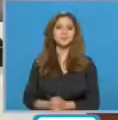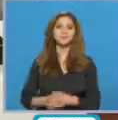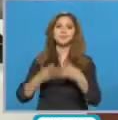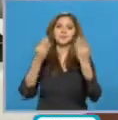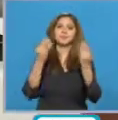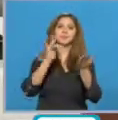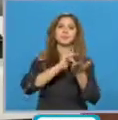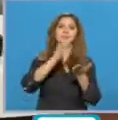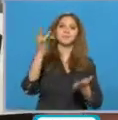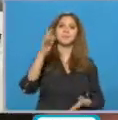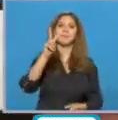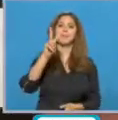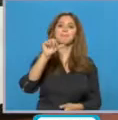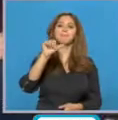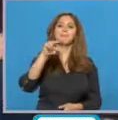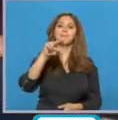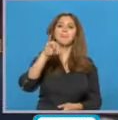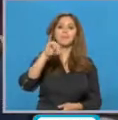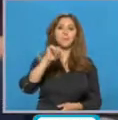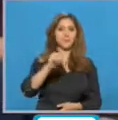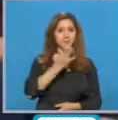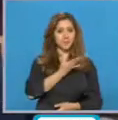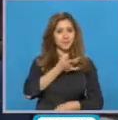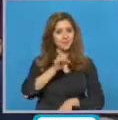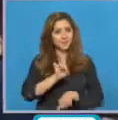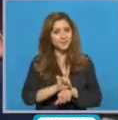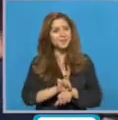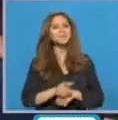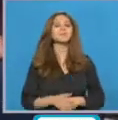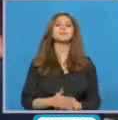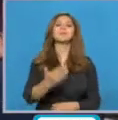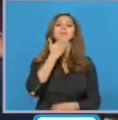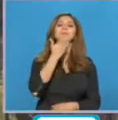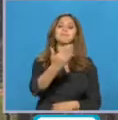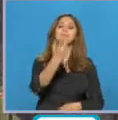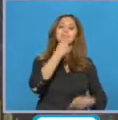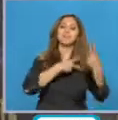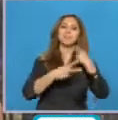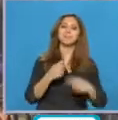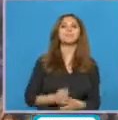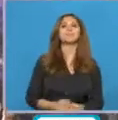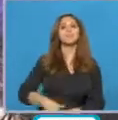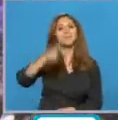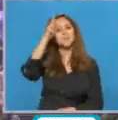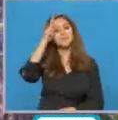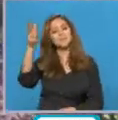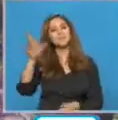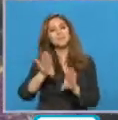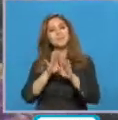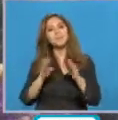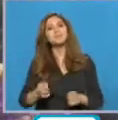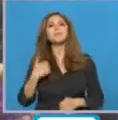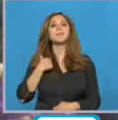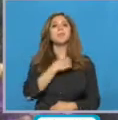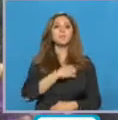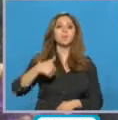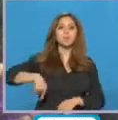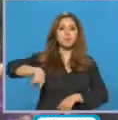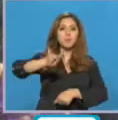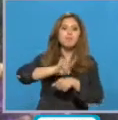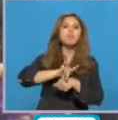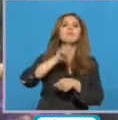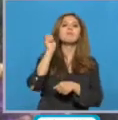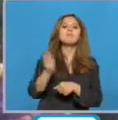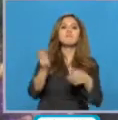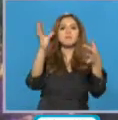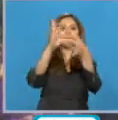Muchas gracias, Vania Casasola. Buenos días. Buenos días, Vania. Hola, chicos, ¿cómo están? Encantada de Bien. estar con ustedes hoy para contarles un poquito de la